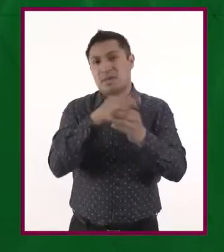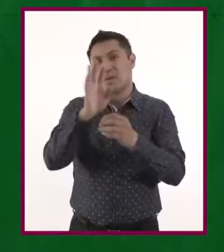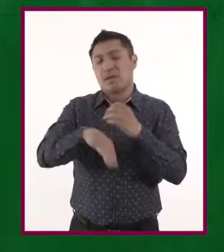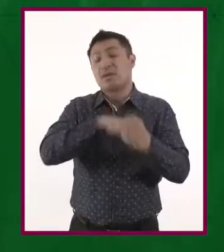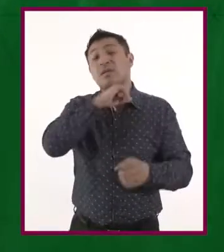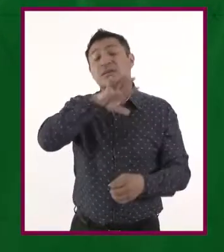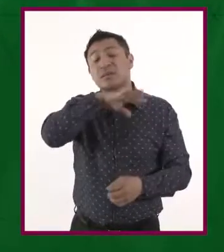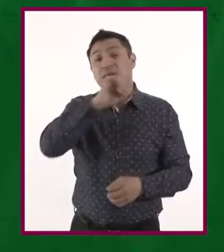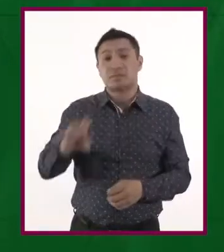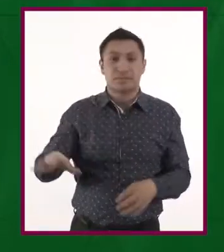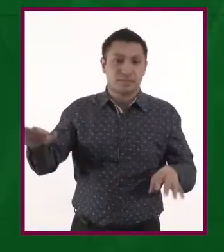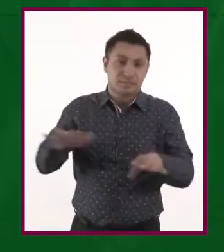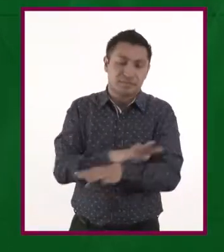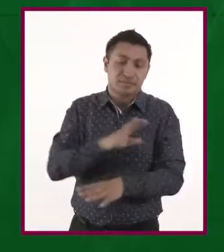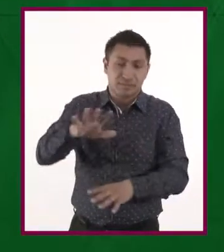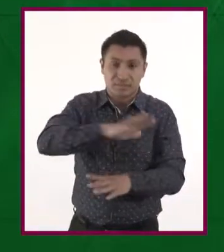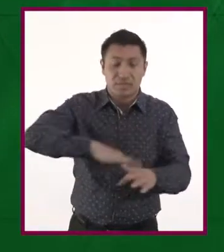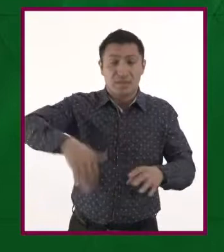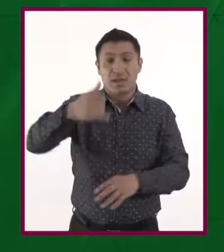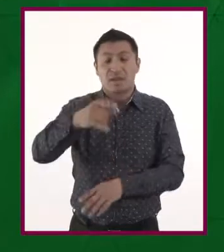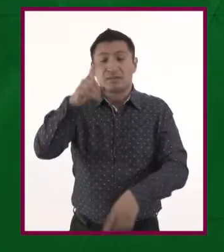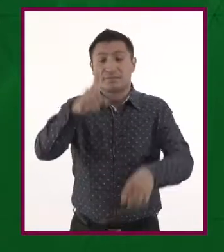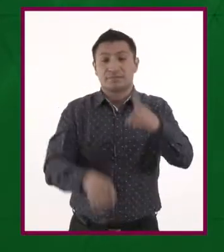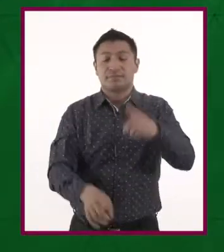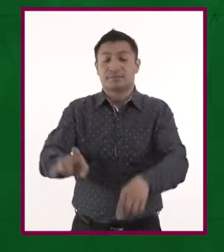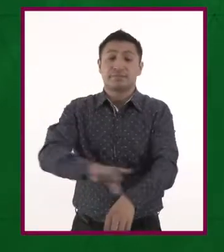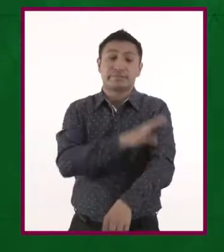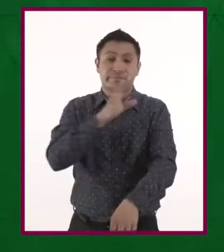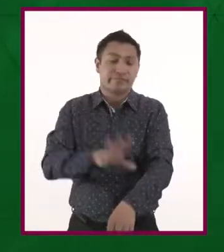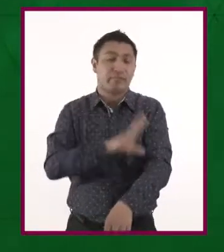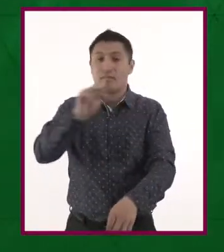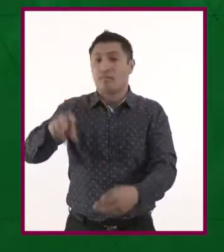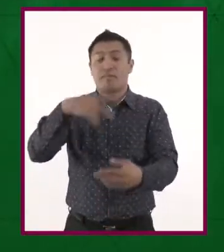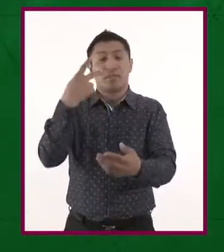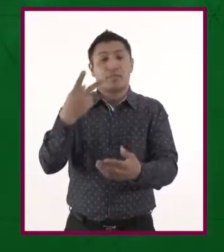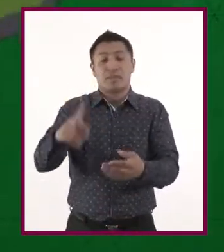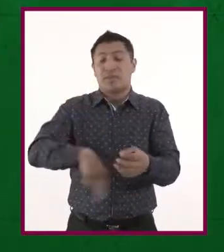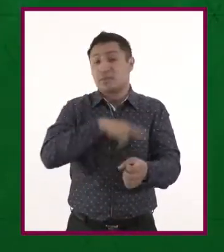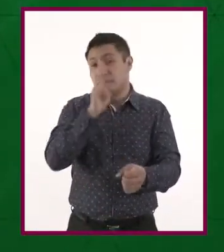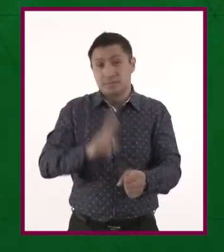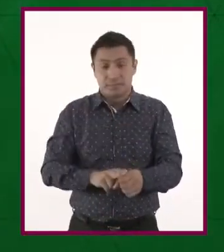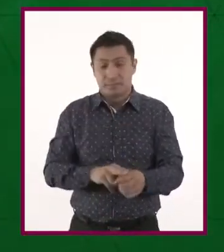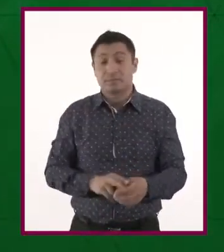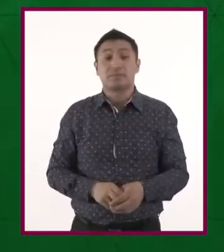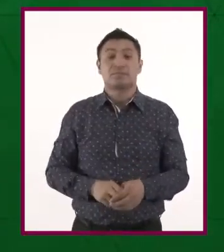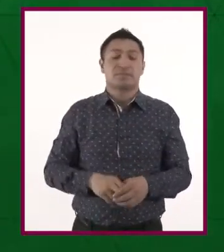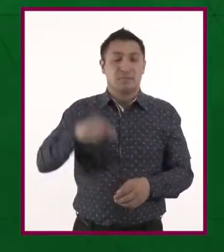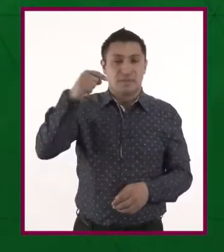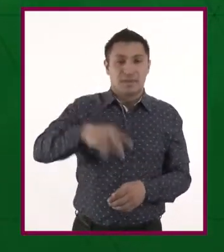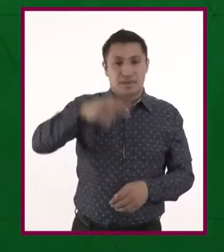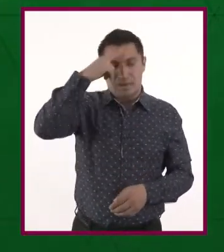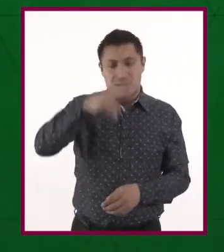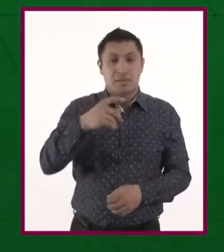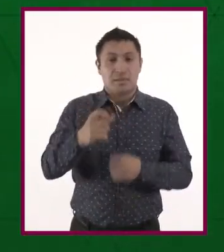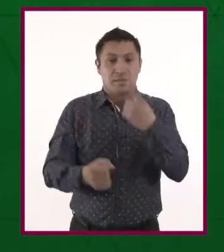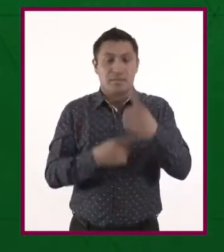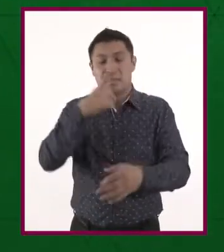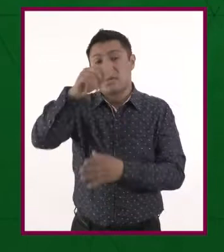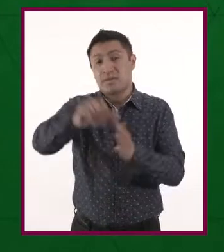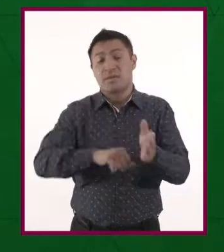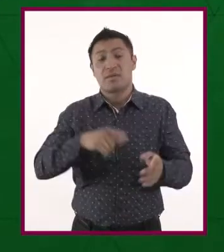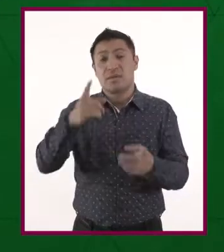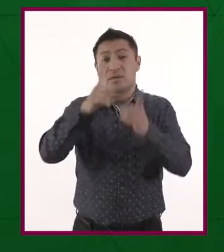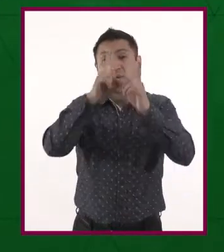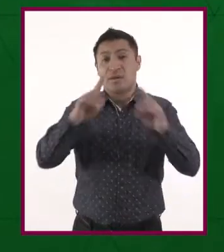el cambio climático y la dependencia a las energías no renovables. En México, desde hace algunos meses, en